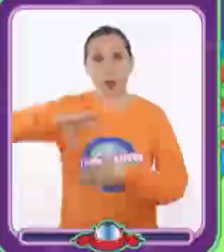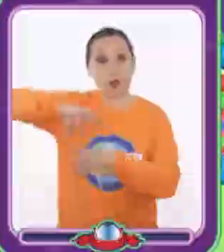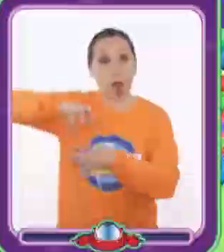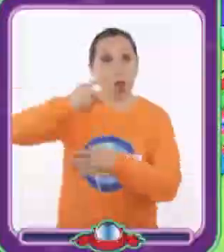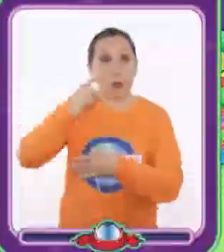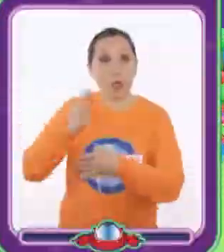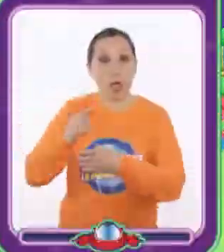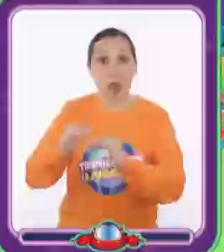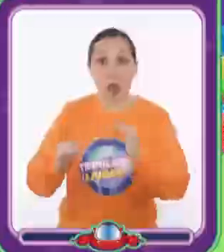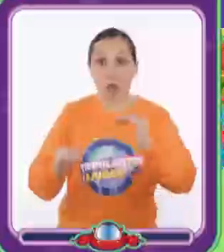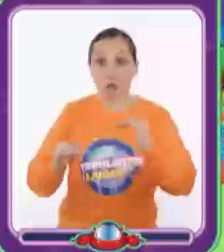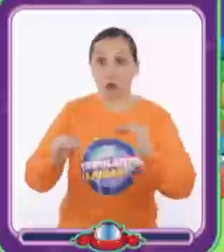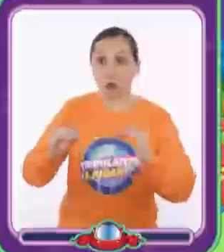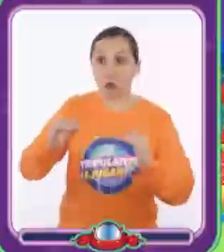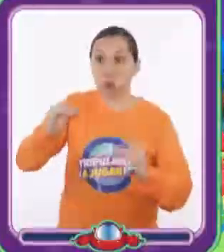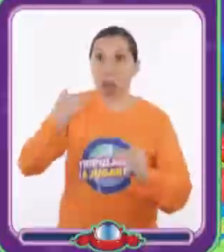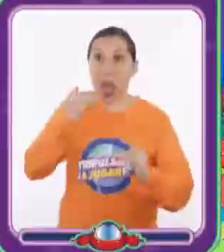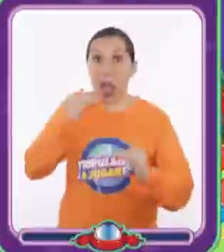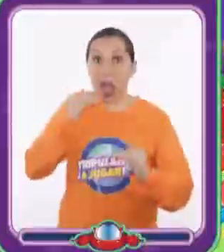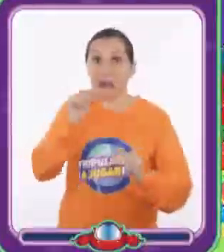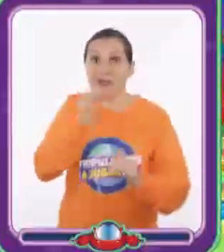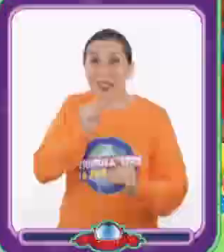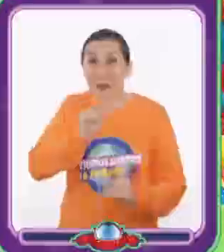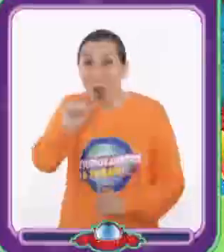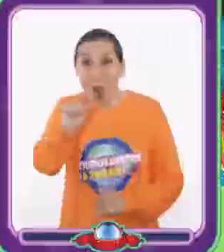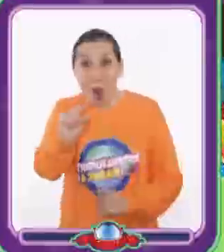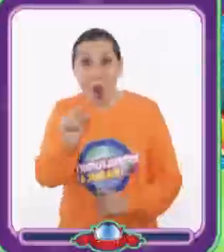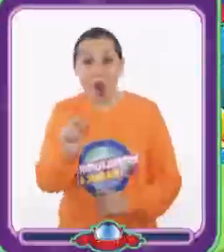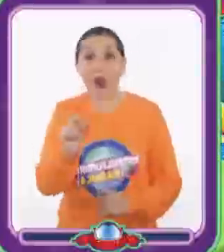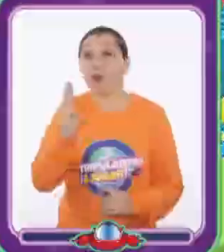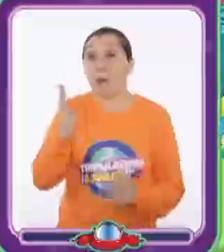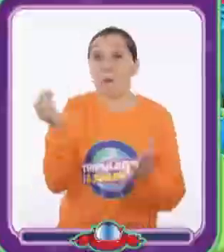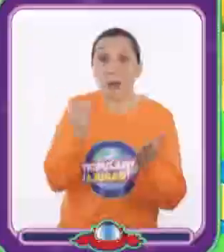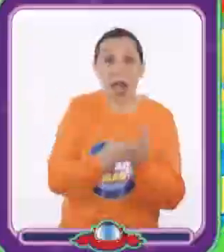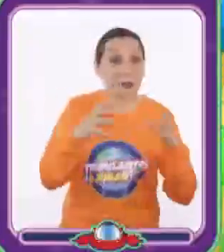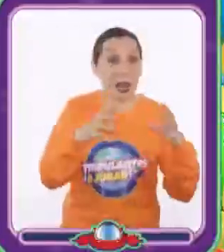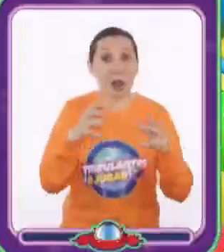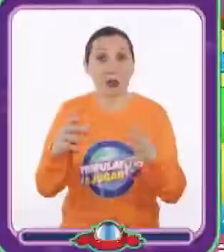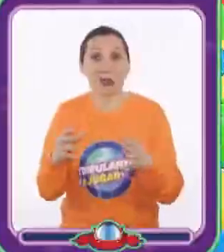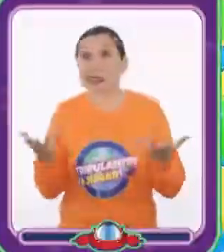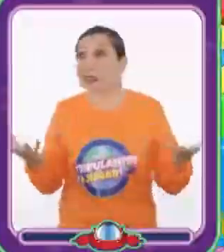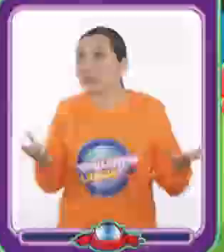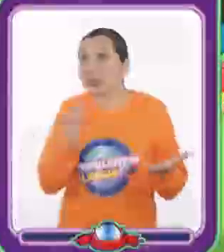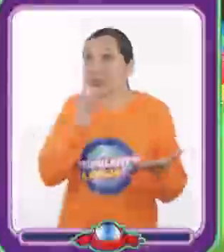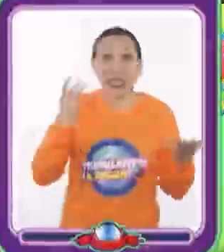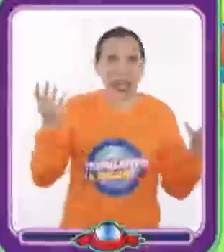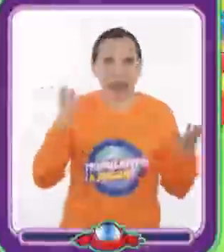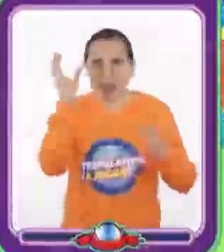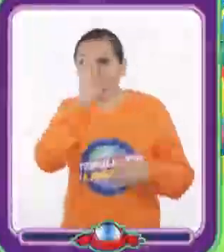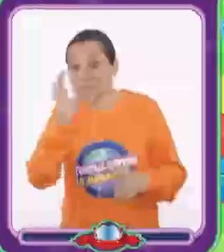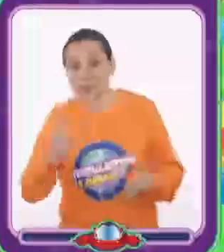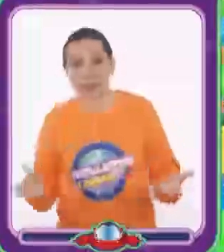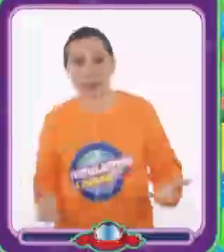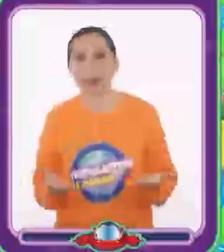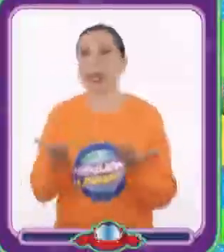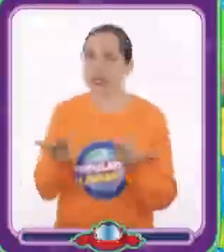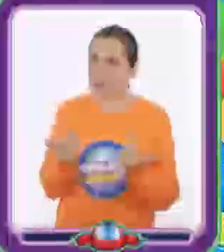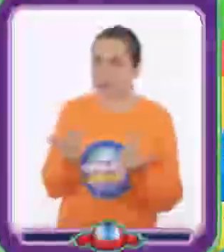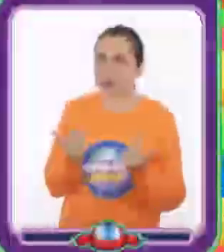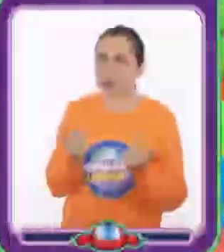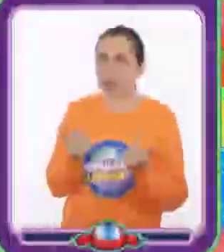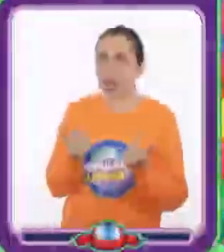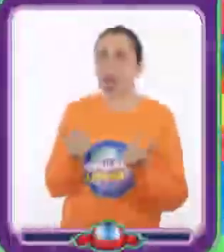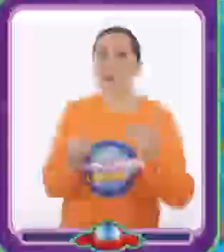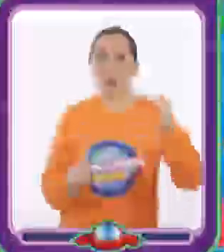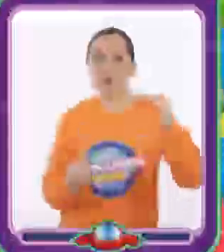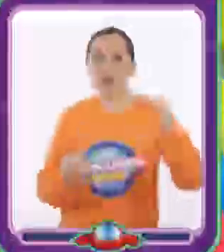¡El frasco, miren! ¡El frasco está casi afuera! ¡Falta muy poco! Bruno, ¿dónde hay más pelotas? ¡De colores!